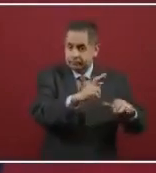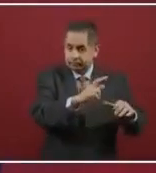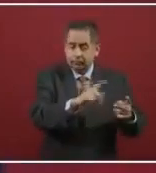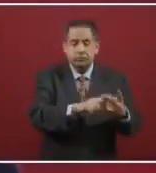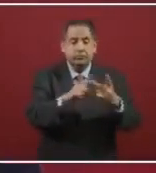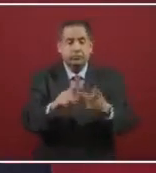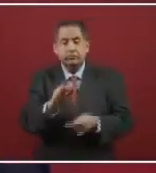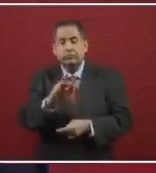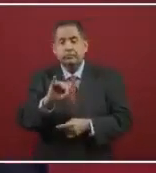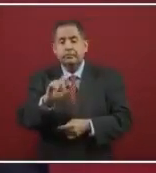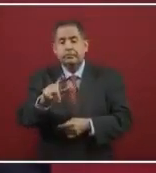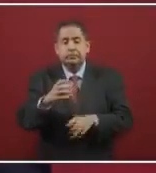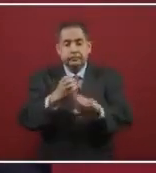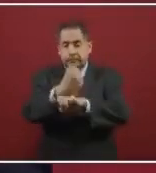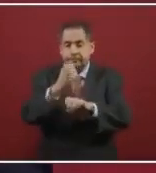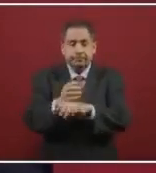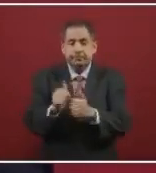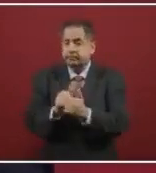de los estados.